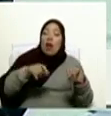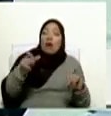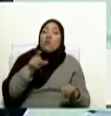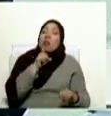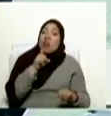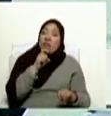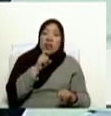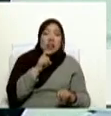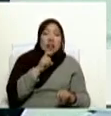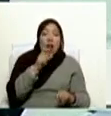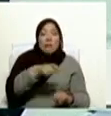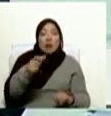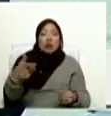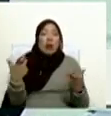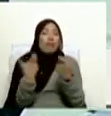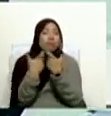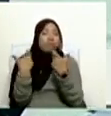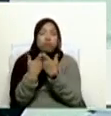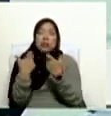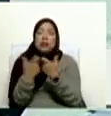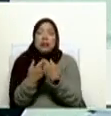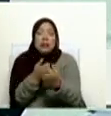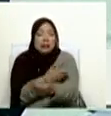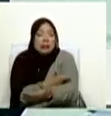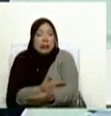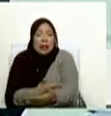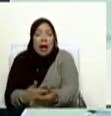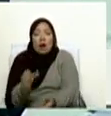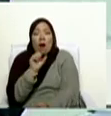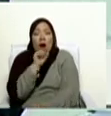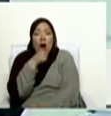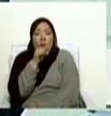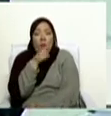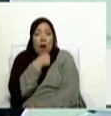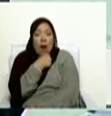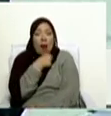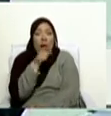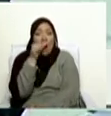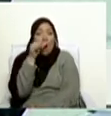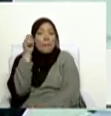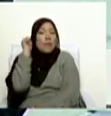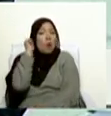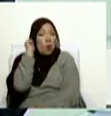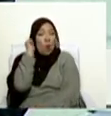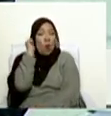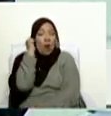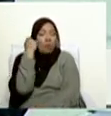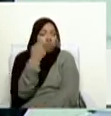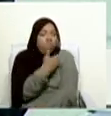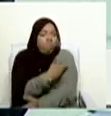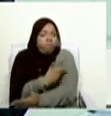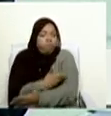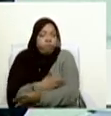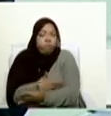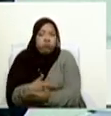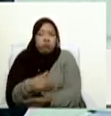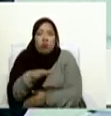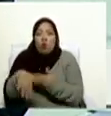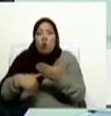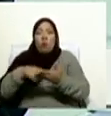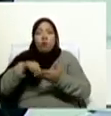decimos porque la sangre de nuestras abuelas y de nuestros abuelos quedó regada por todo el